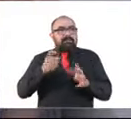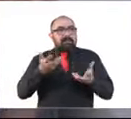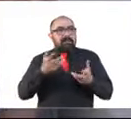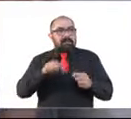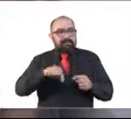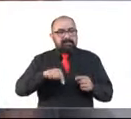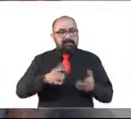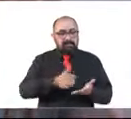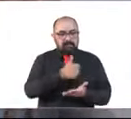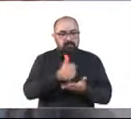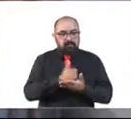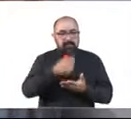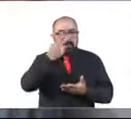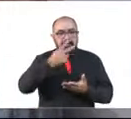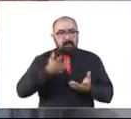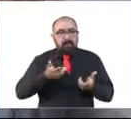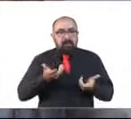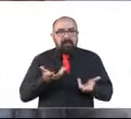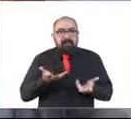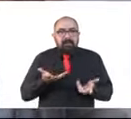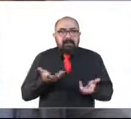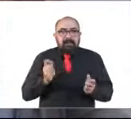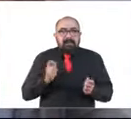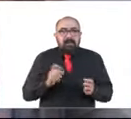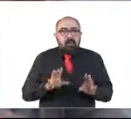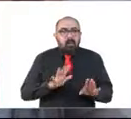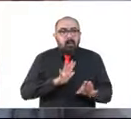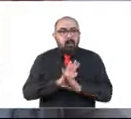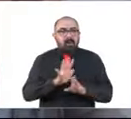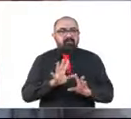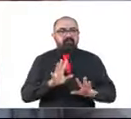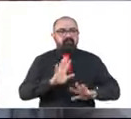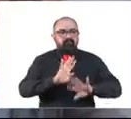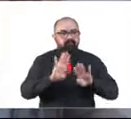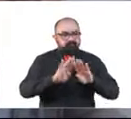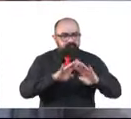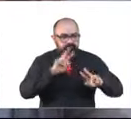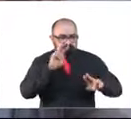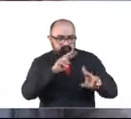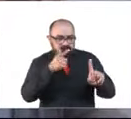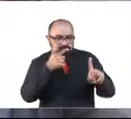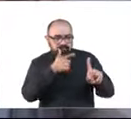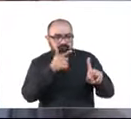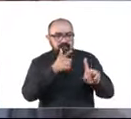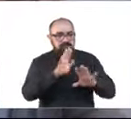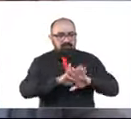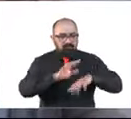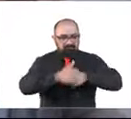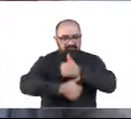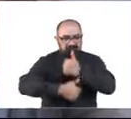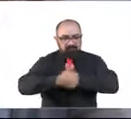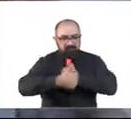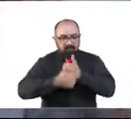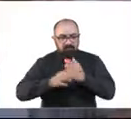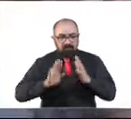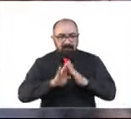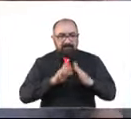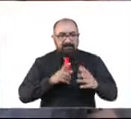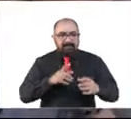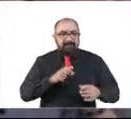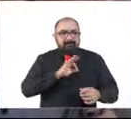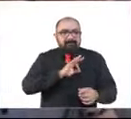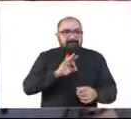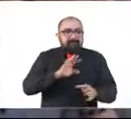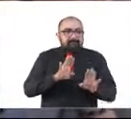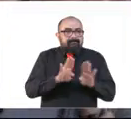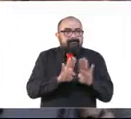megalópolis, cuáles han sido las oportunidades y retos que se han enfrentado, a los cuales se han enfrentado, sobre todo